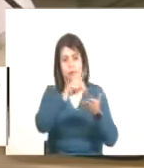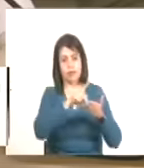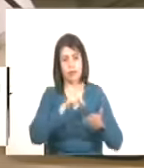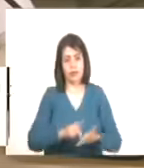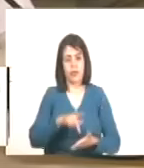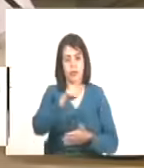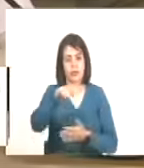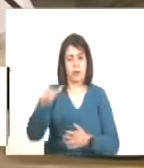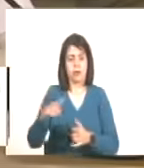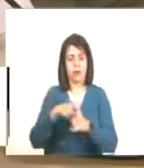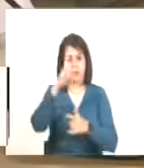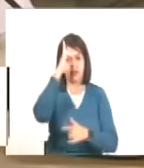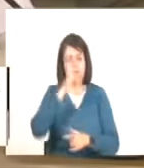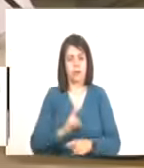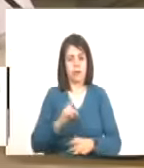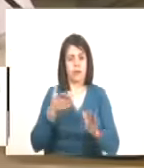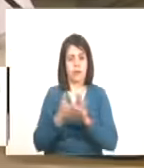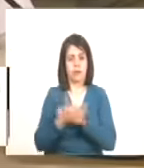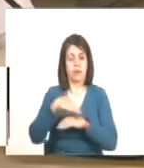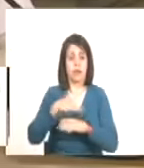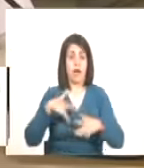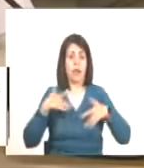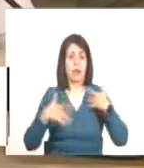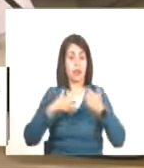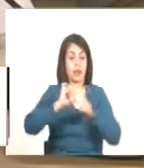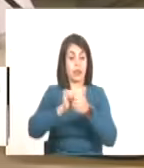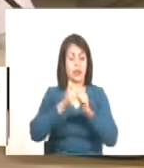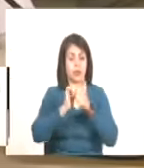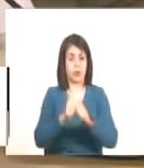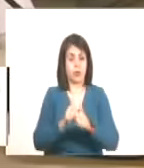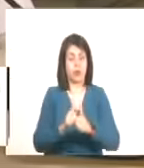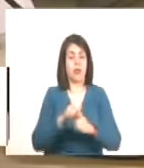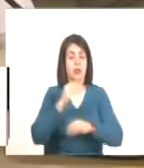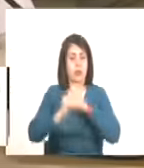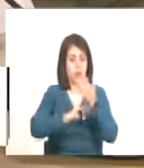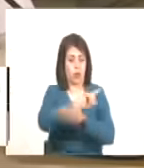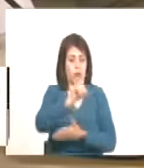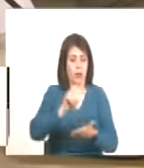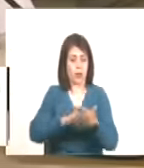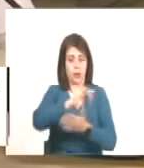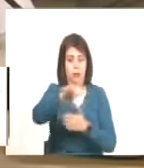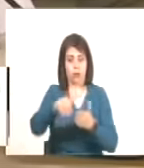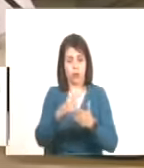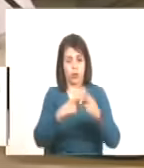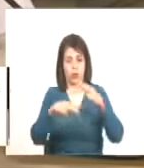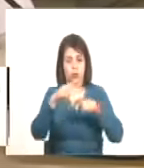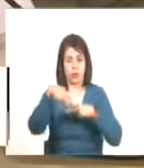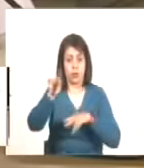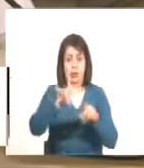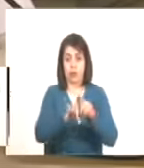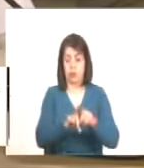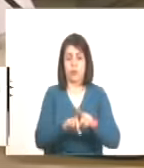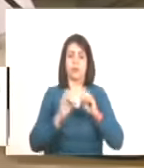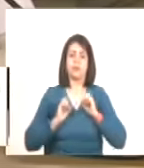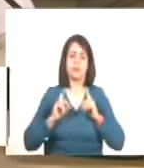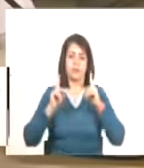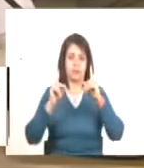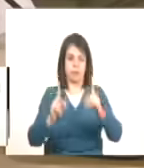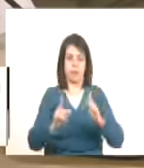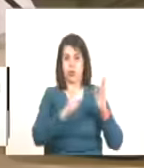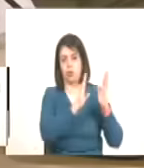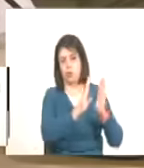participación de las personas con discapacidad en las actividades deportivas generales en todos los niveles, así como la oportunidad